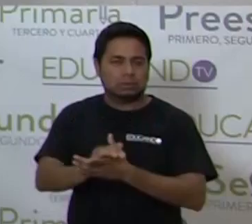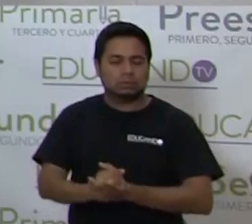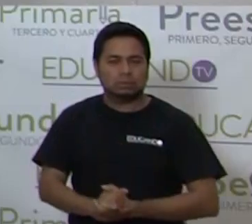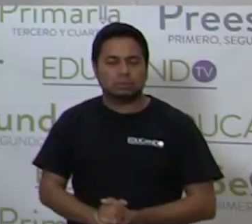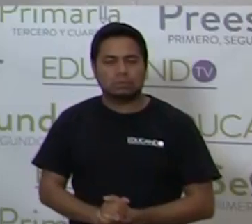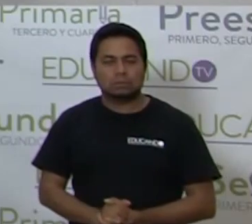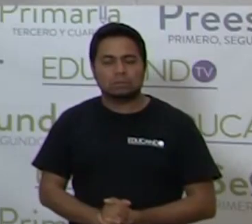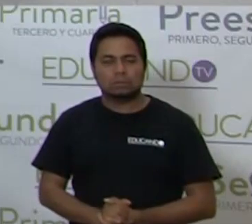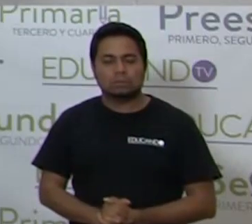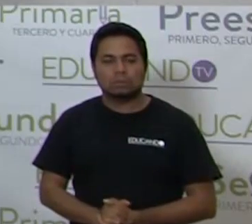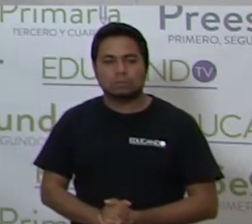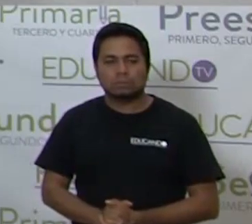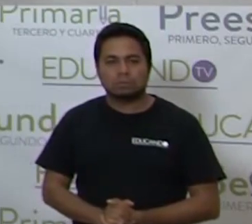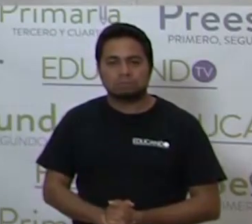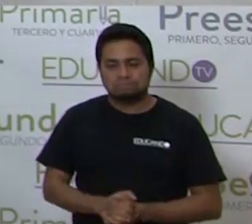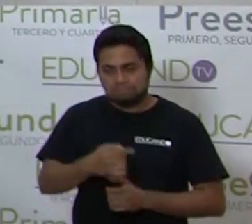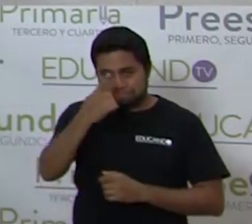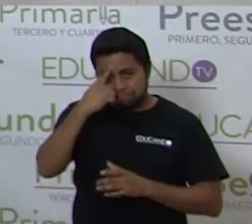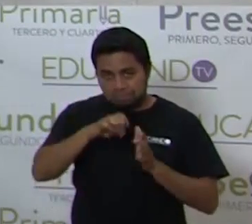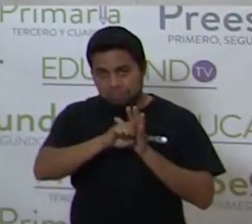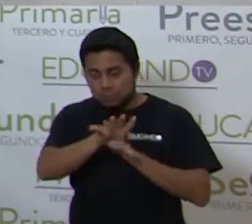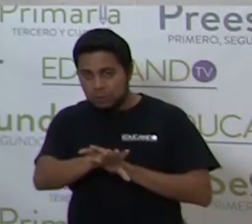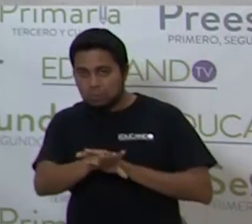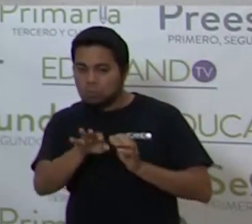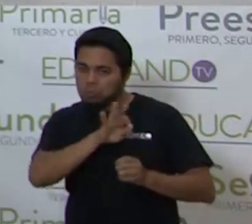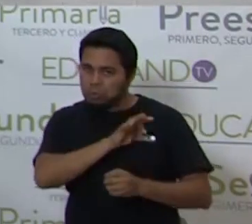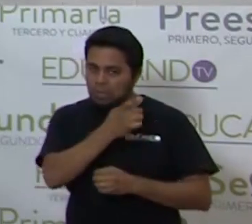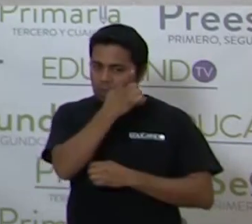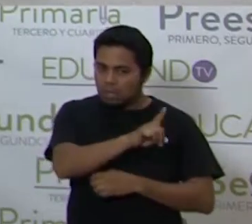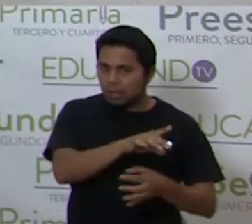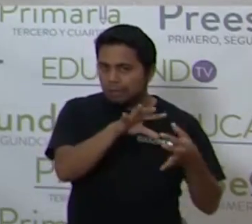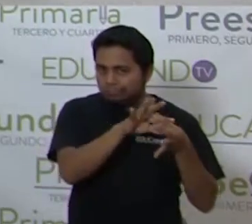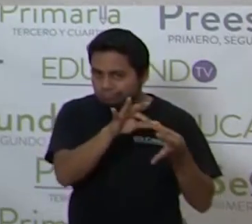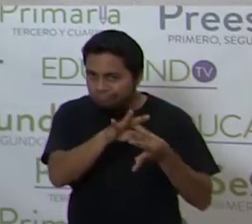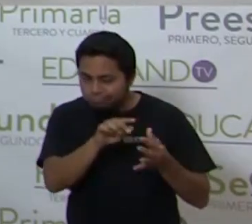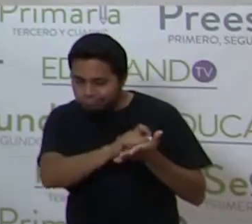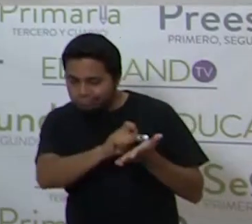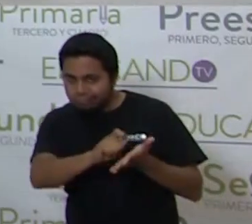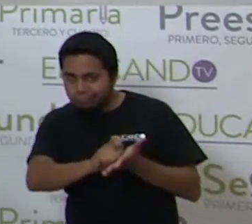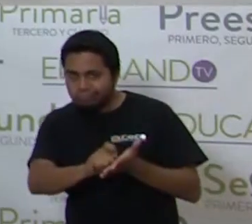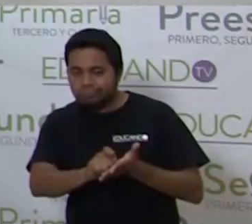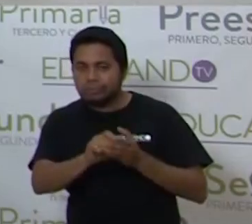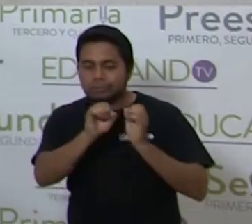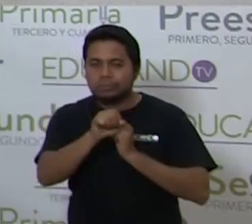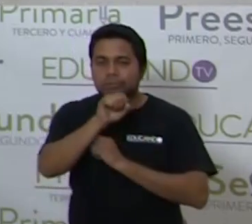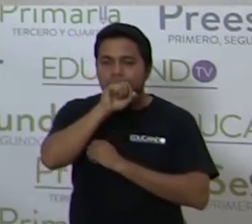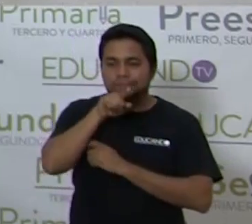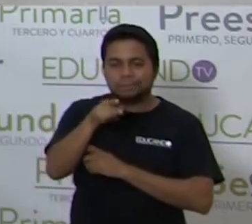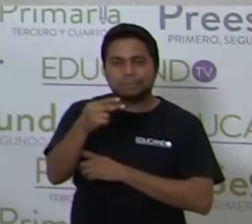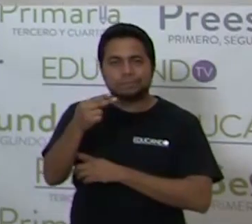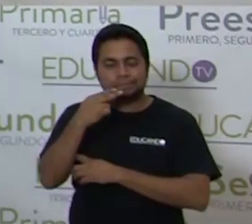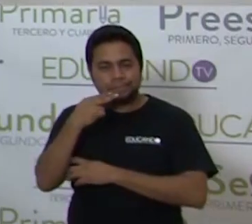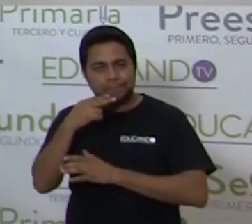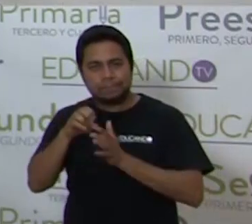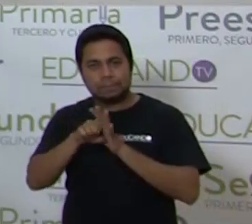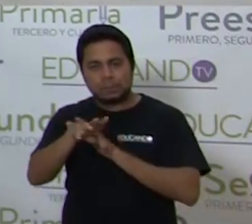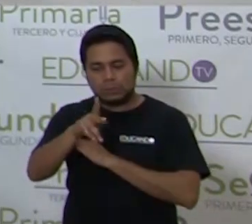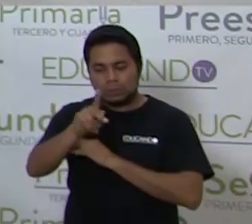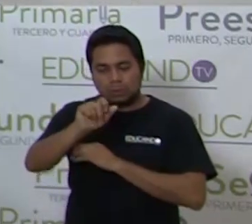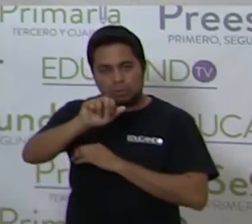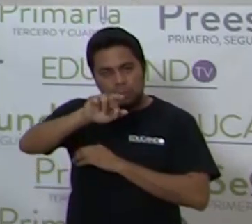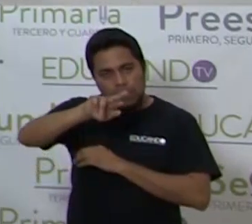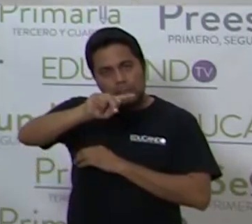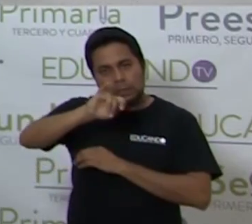algunas de estas en lo que son indicaciones, pero sobre todo utilizar tanto el participio,